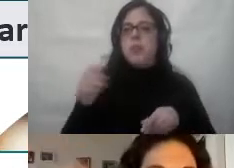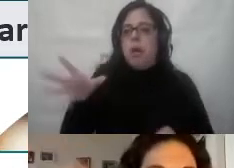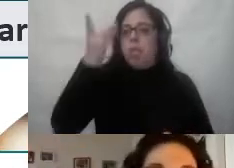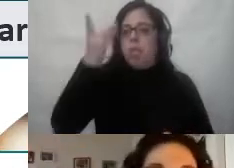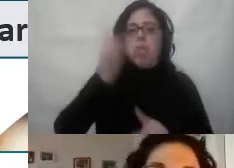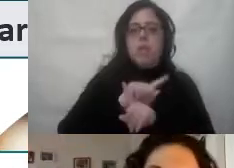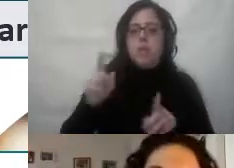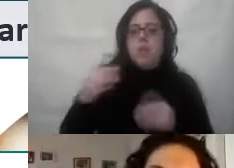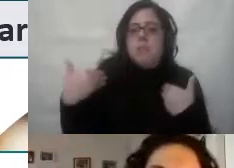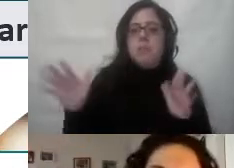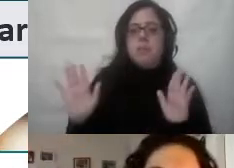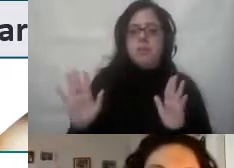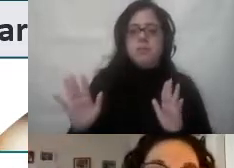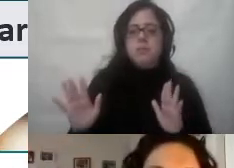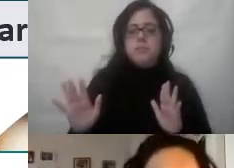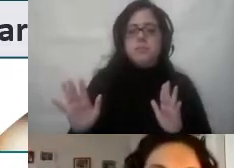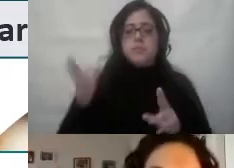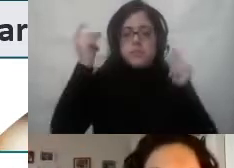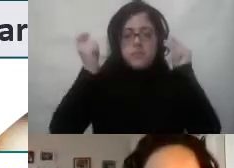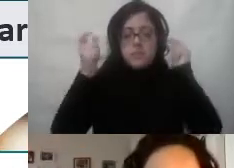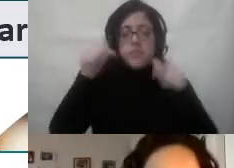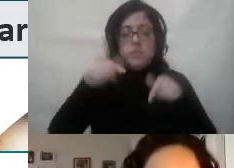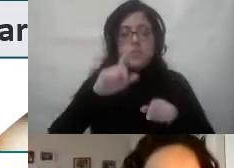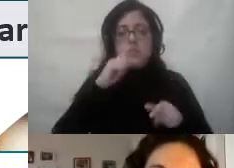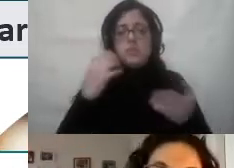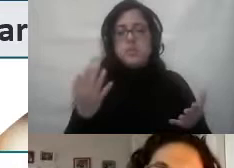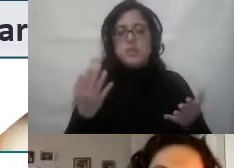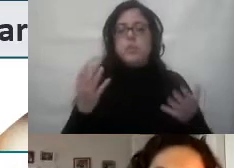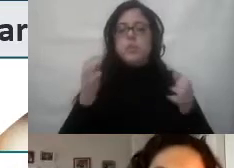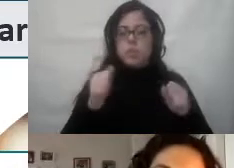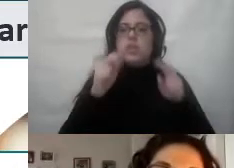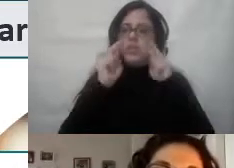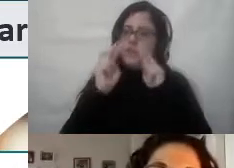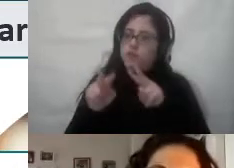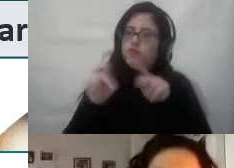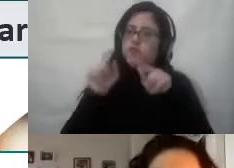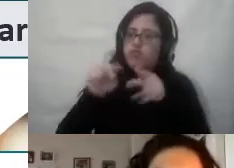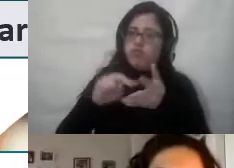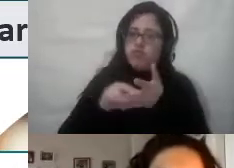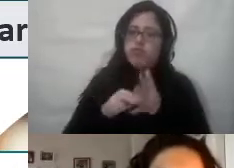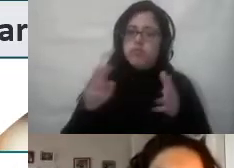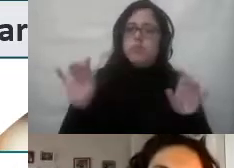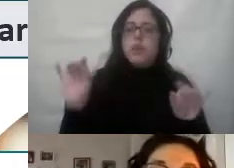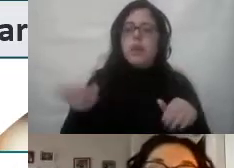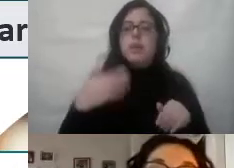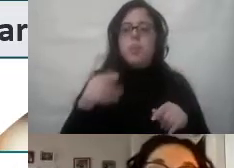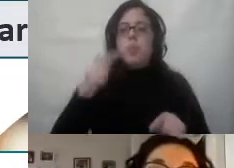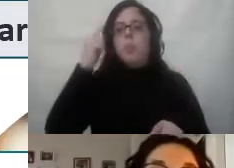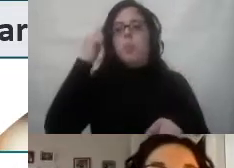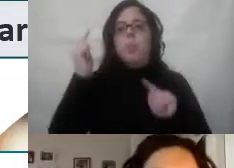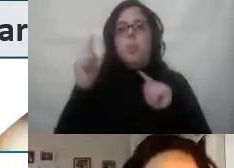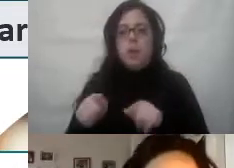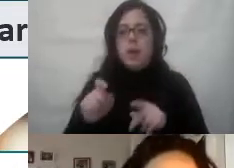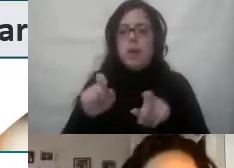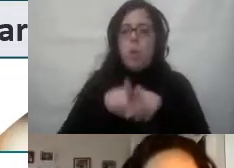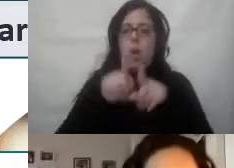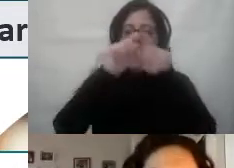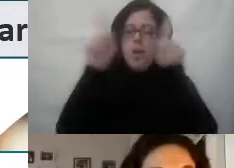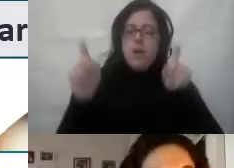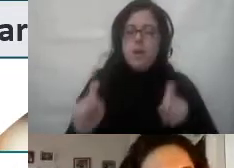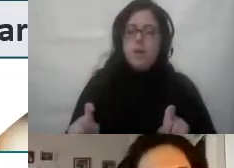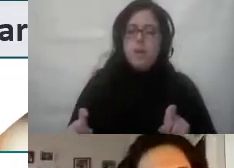existir. La idea con este ejercicio es visibilizar esas controversias. Y desde ahí entonces pensar esa tensión como una pregunta,